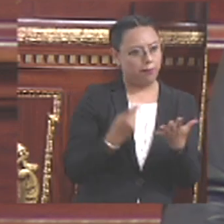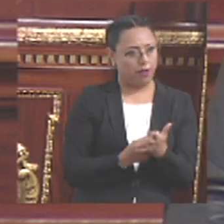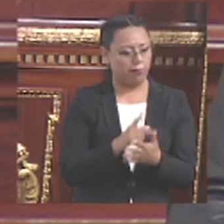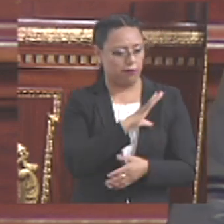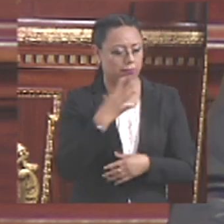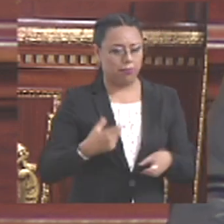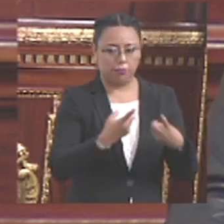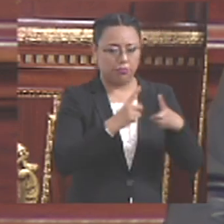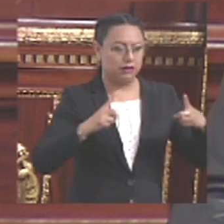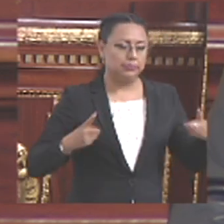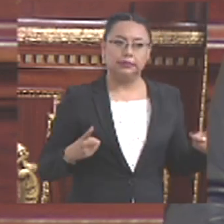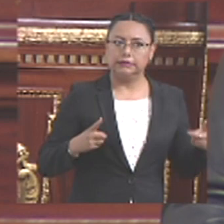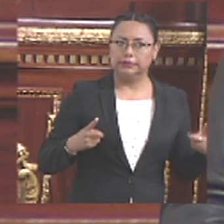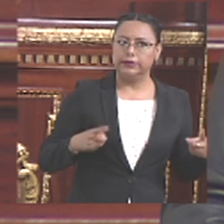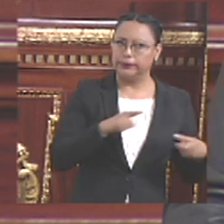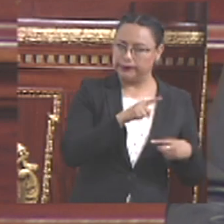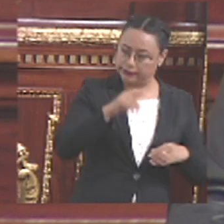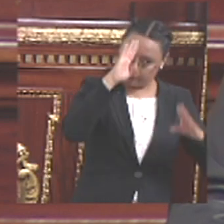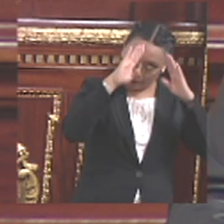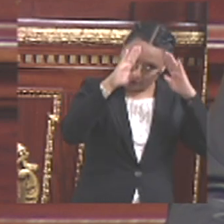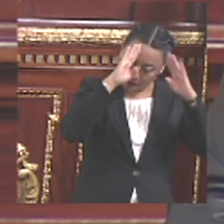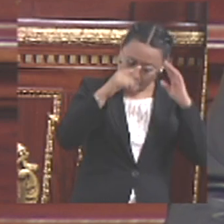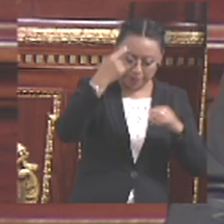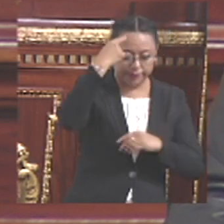Seamos conscientes, pues así como los